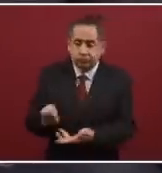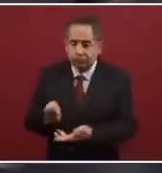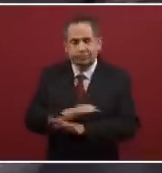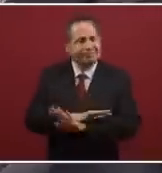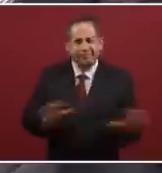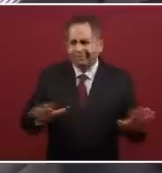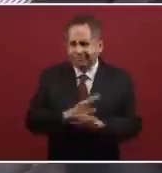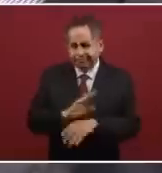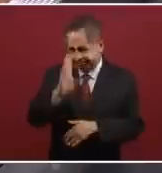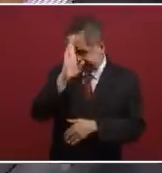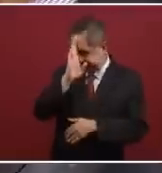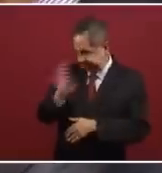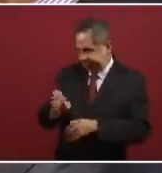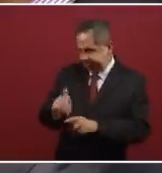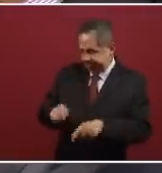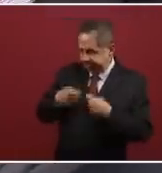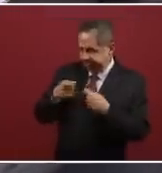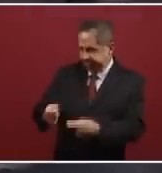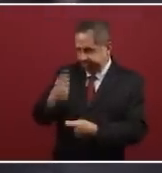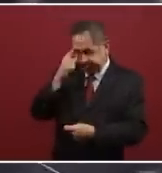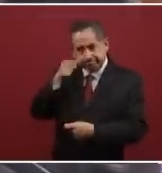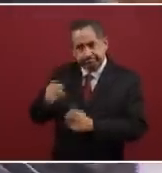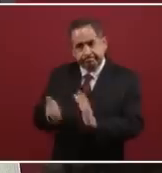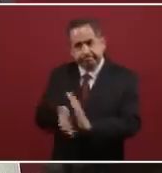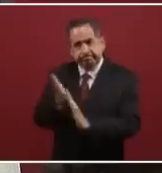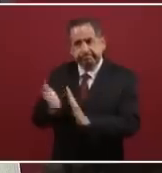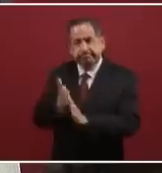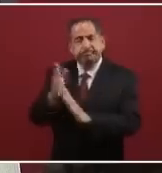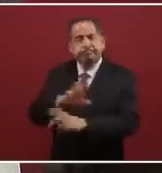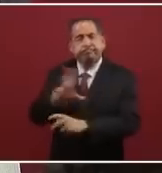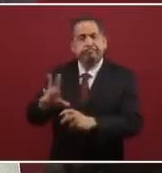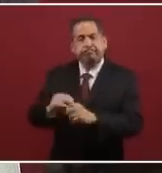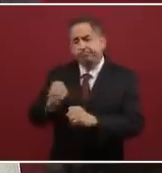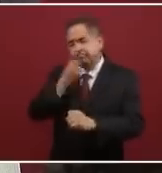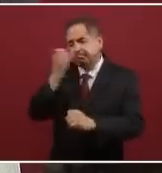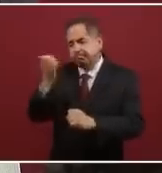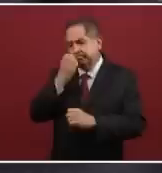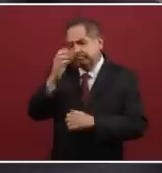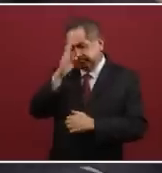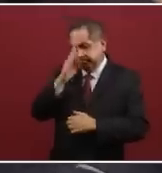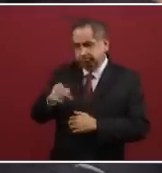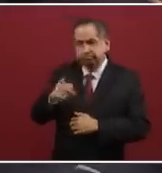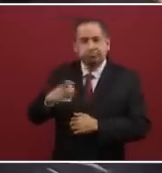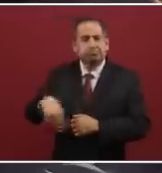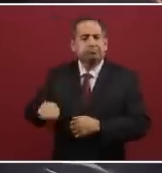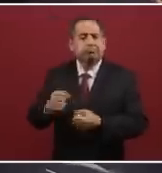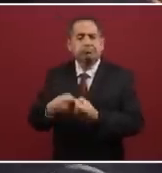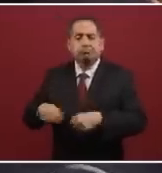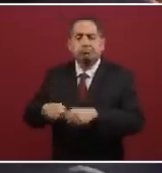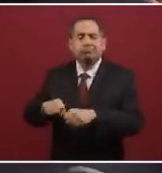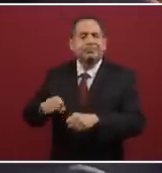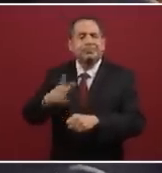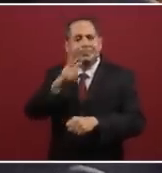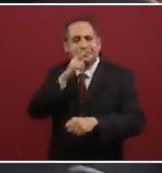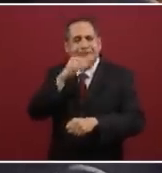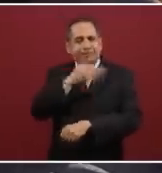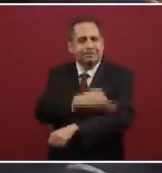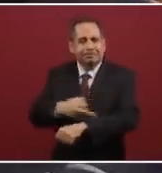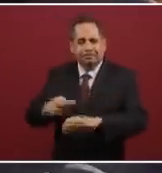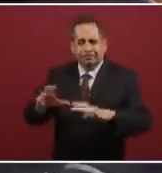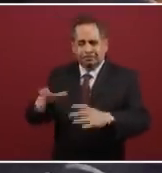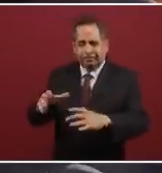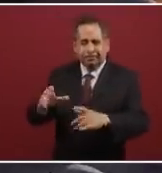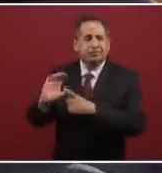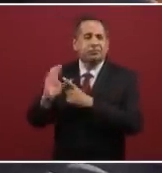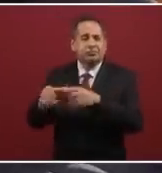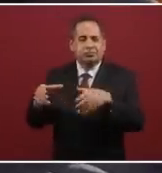que se les va a entregar el apoyo de manera directa a la sociedad de padres de familia, a los